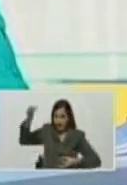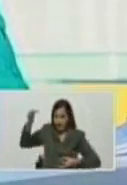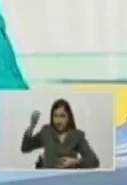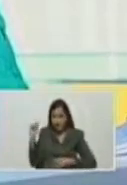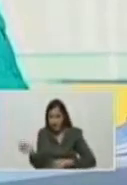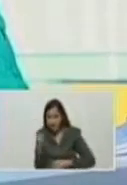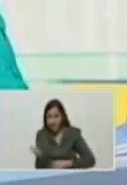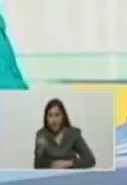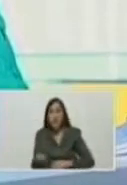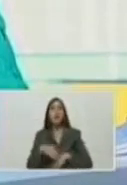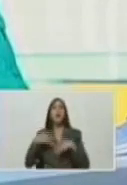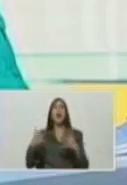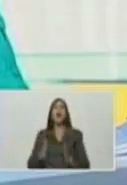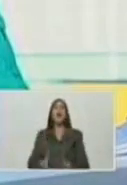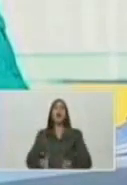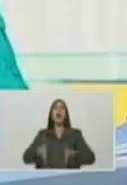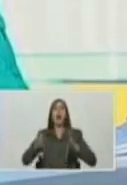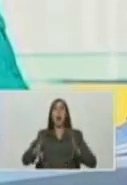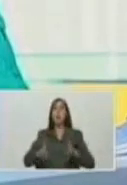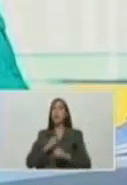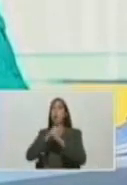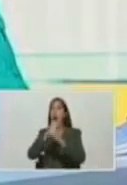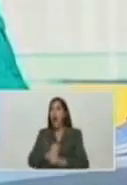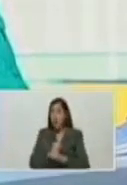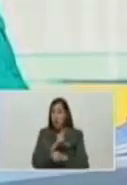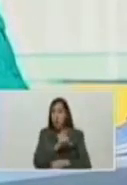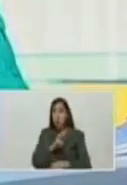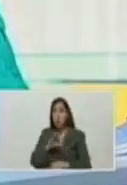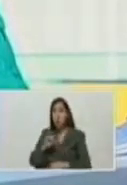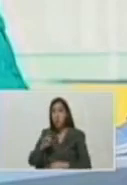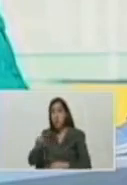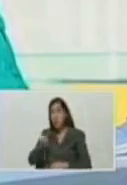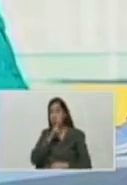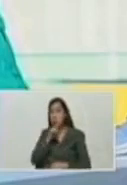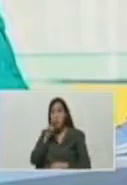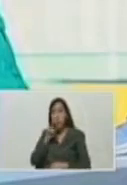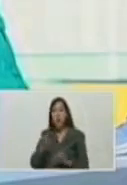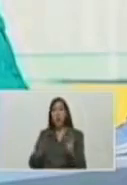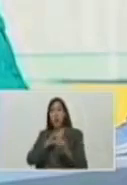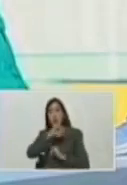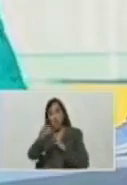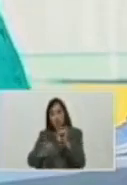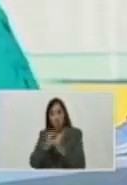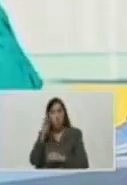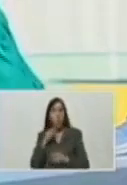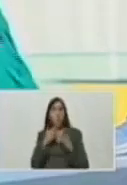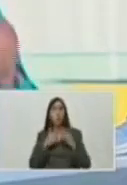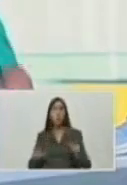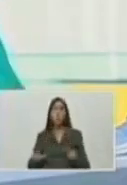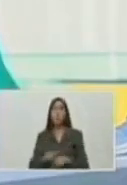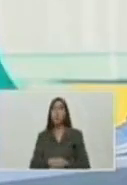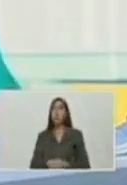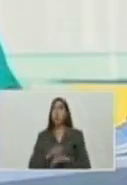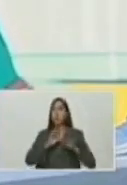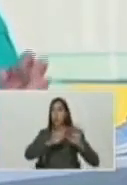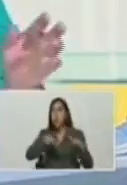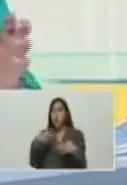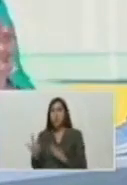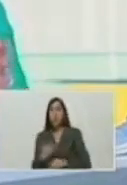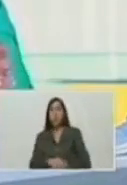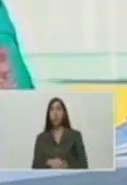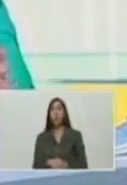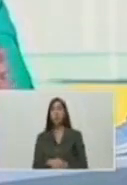la ganadora con el caballo lusitano del Clásico Internacional Simón Bolívar en su edición número 75.